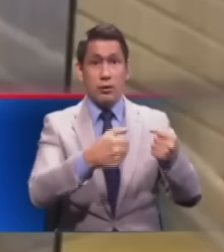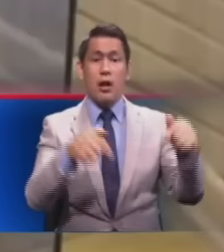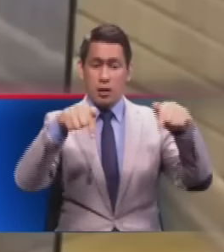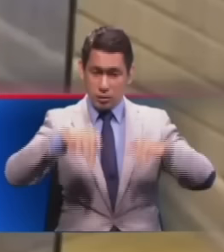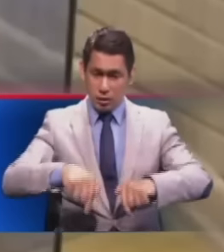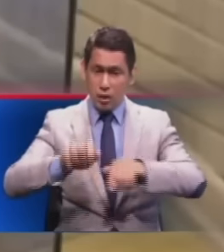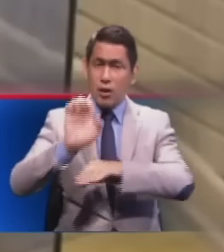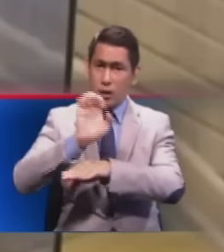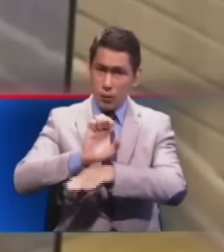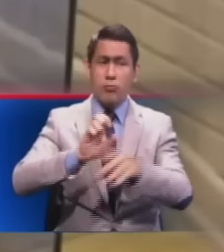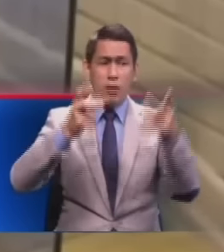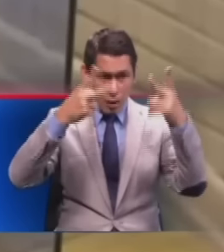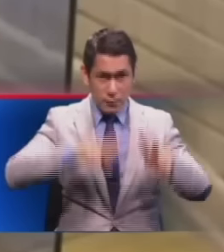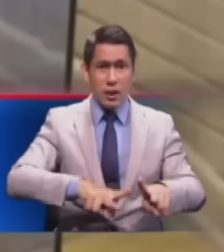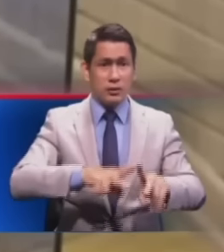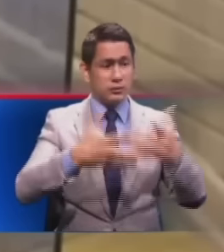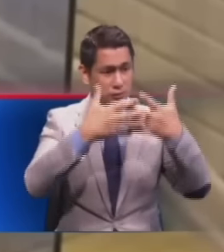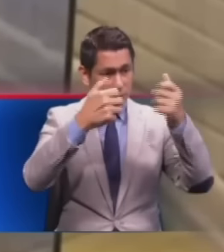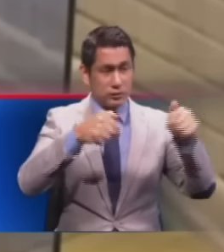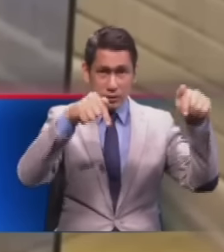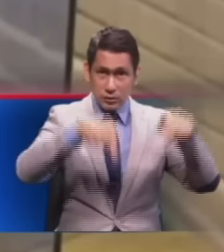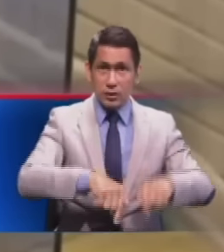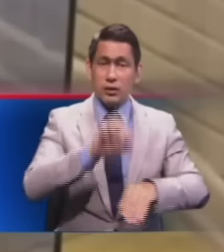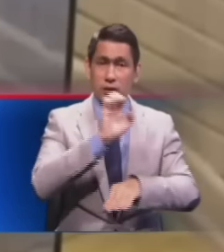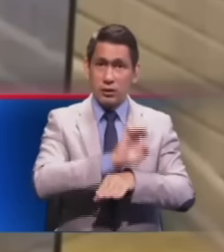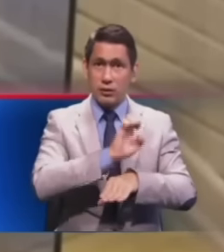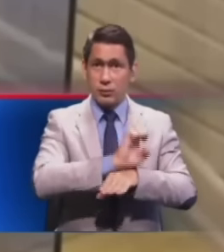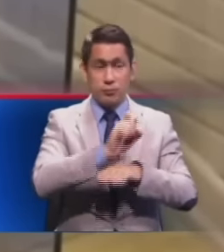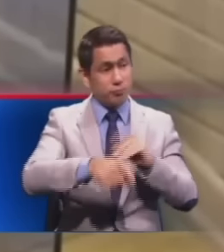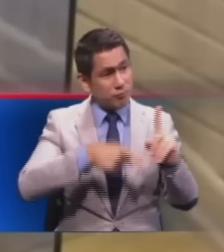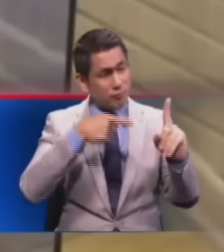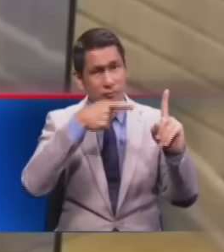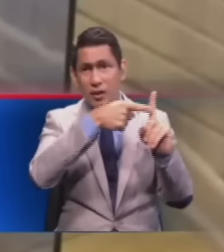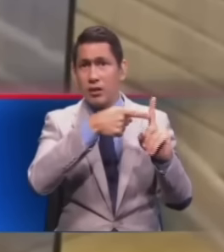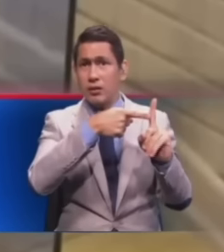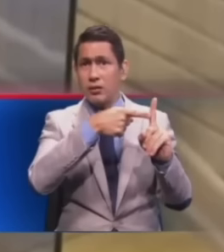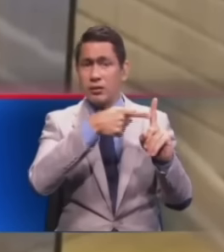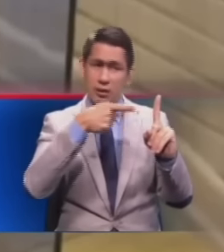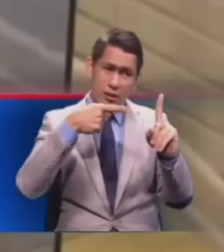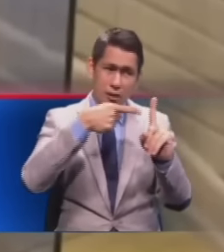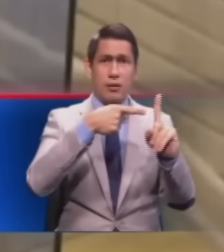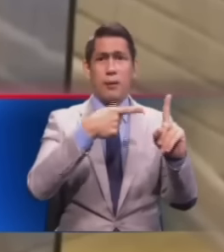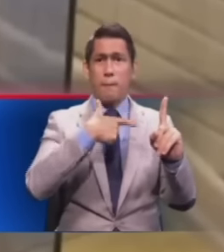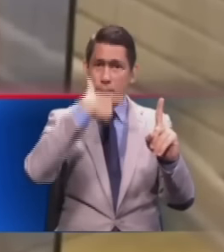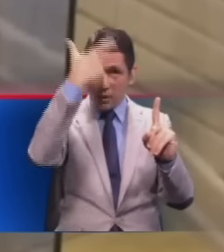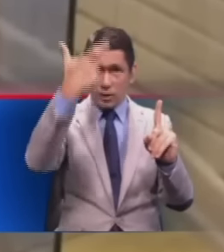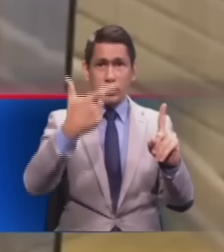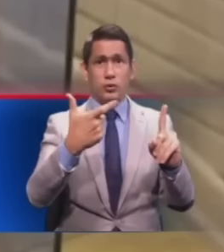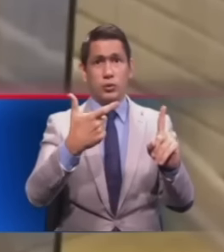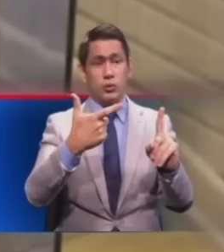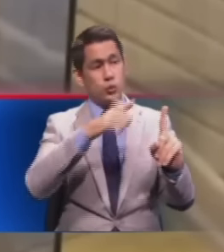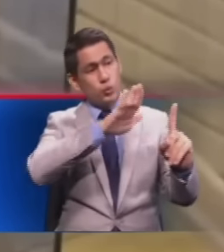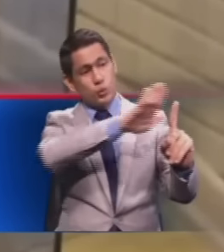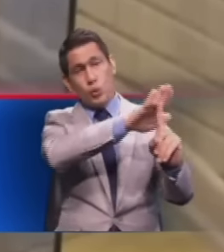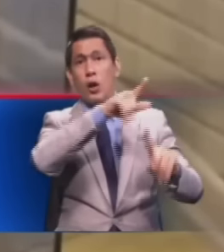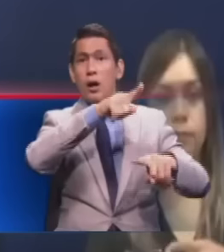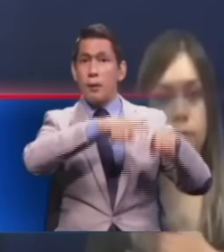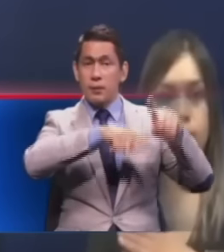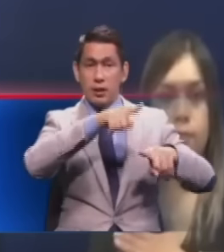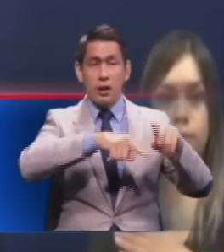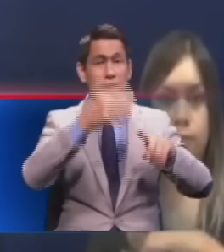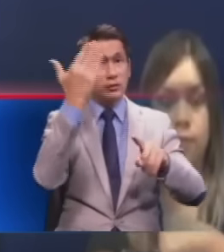sentenciado. No solamente que tiene que estar en la cárcel, sino también debe tener el escarnio público, él y todo el séquito con el que